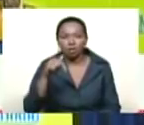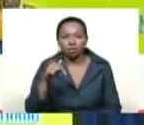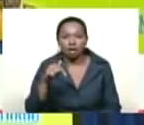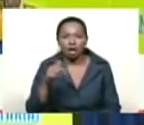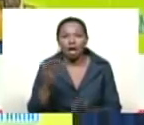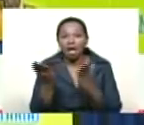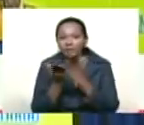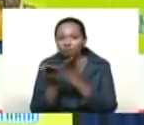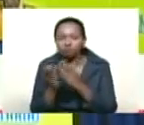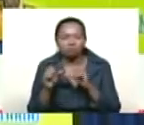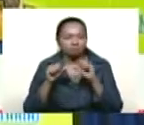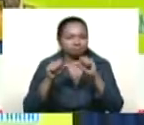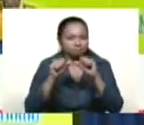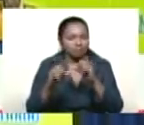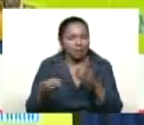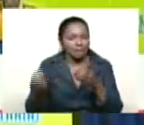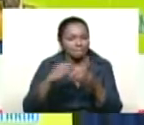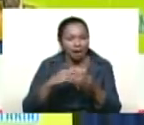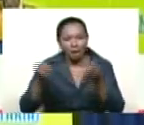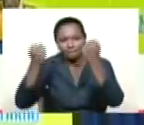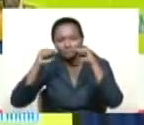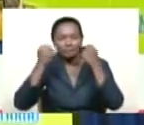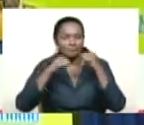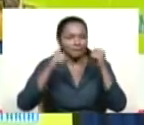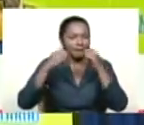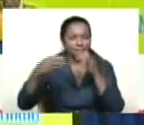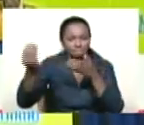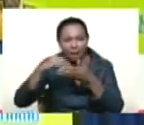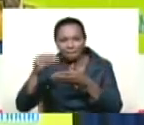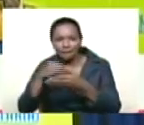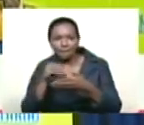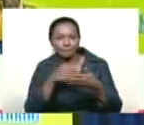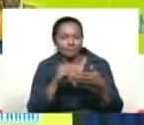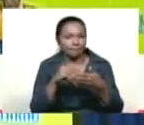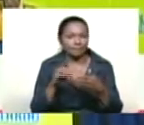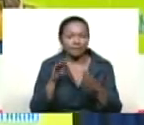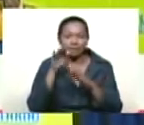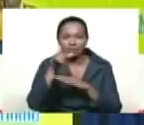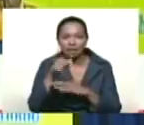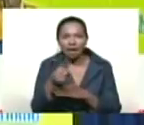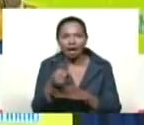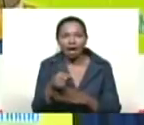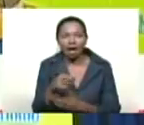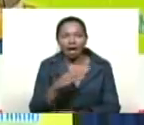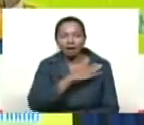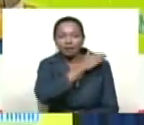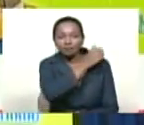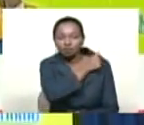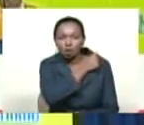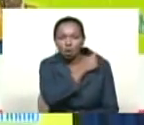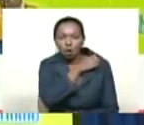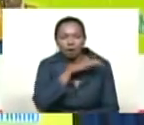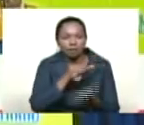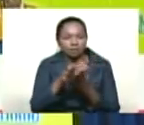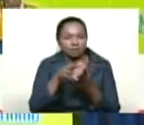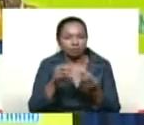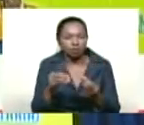estudiar, no dejen de prepararse. Y desde ya, rector ministro, garantícele a